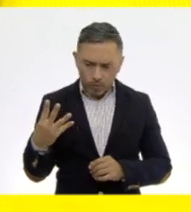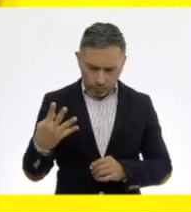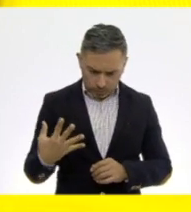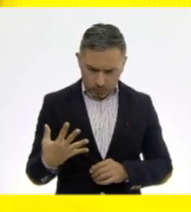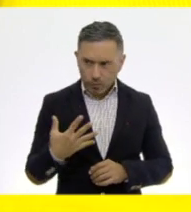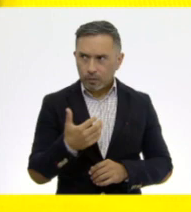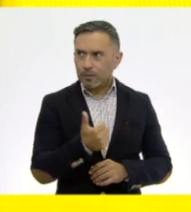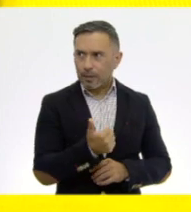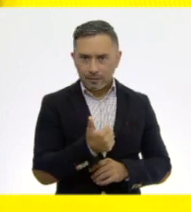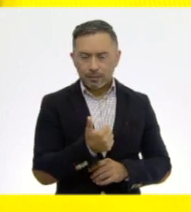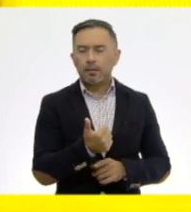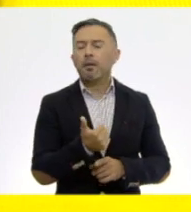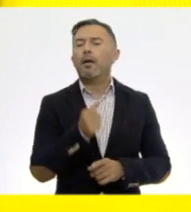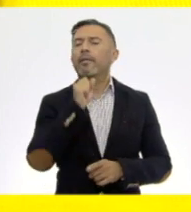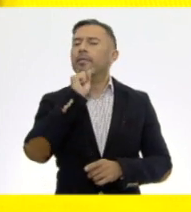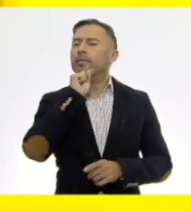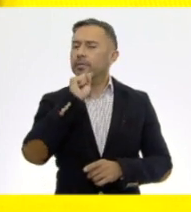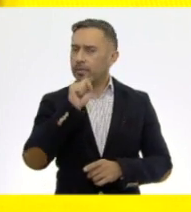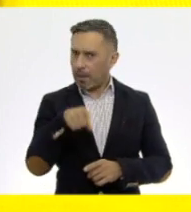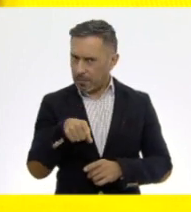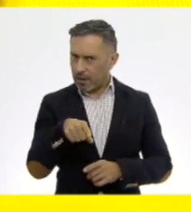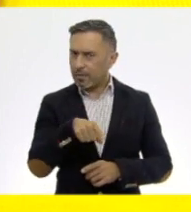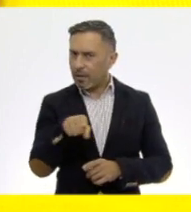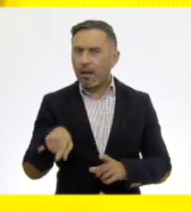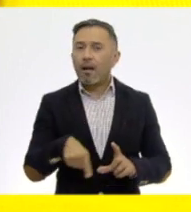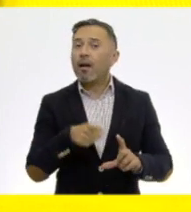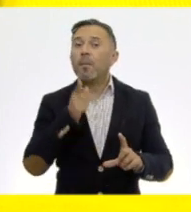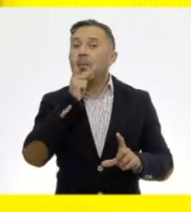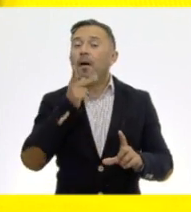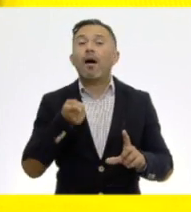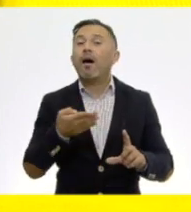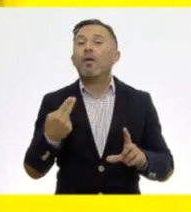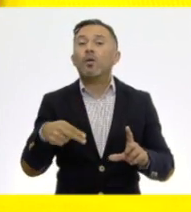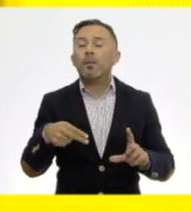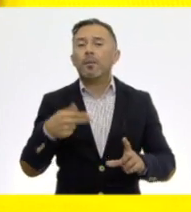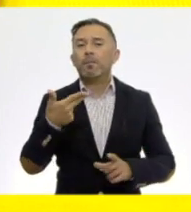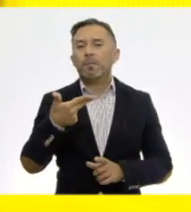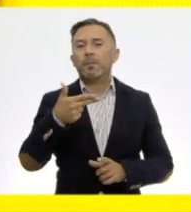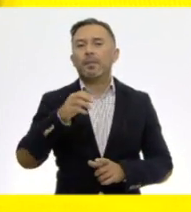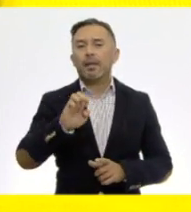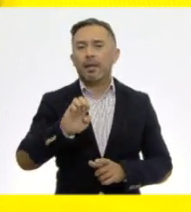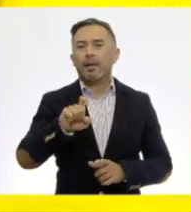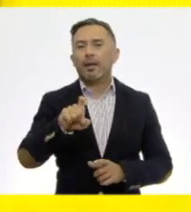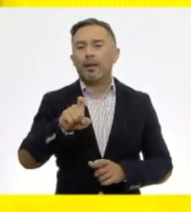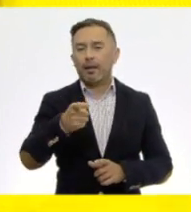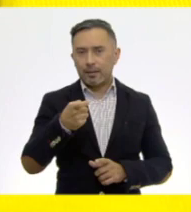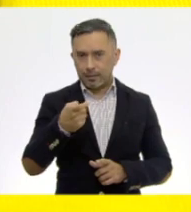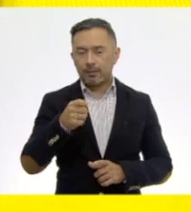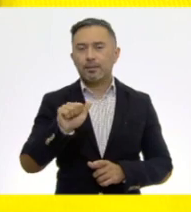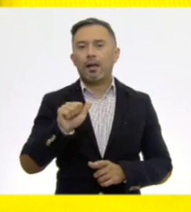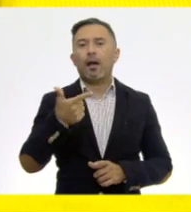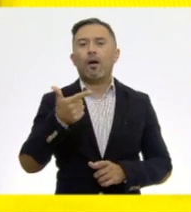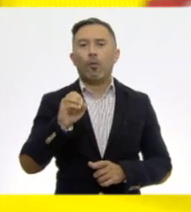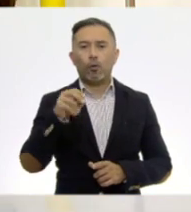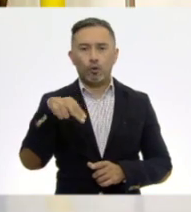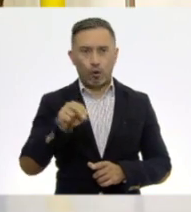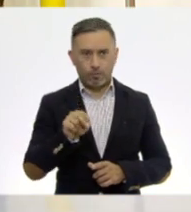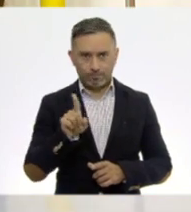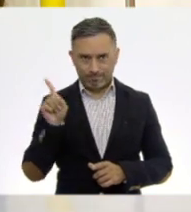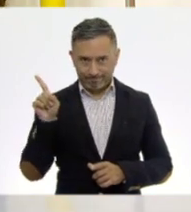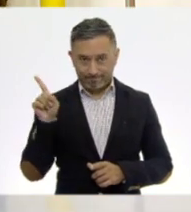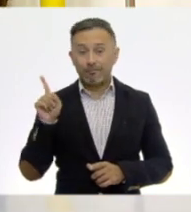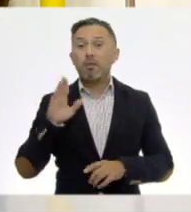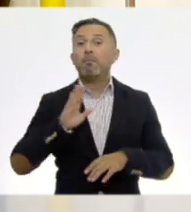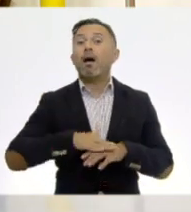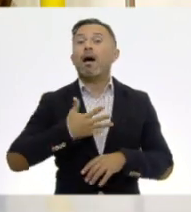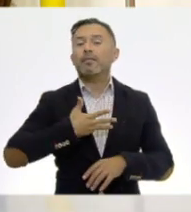1, 2, 3, 4, 5, 6. También la vimos allá, ¿verdad? Muy bien. Y se llama hexágono. Hexágono. Entonces, incluso aquí tenemos otra